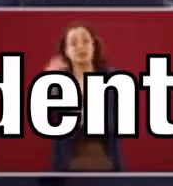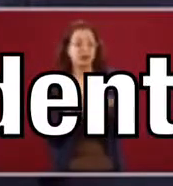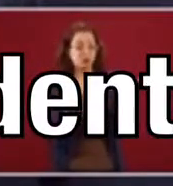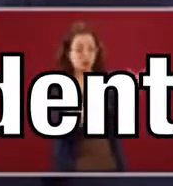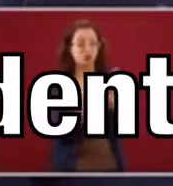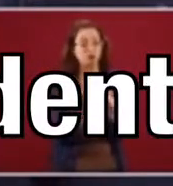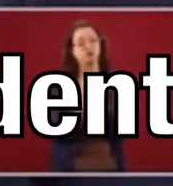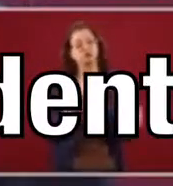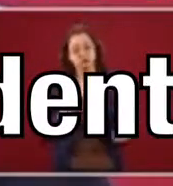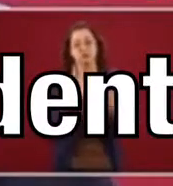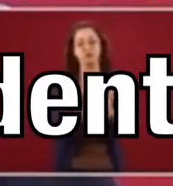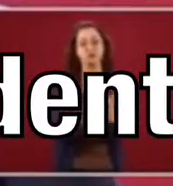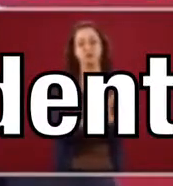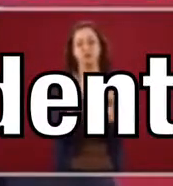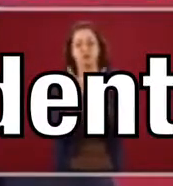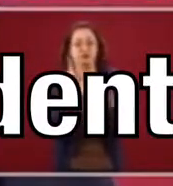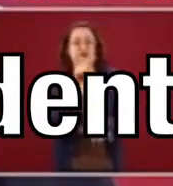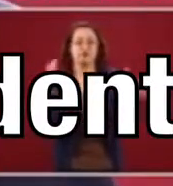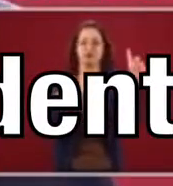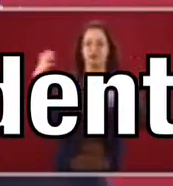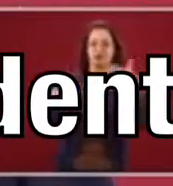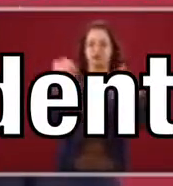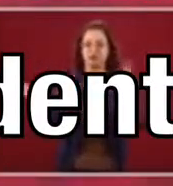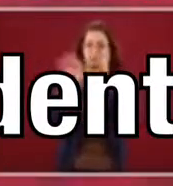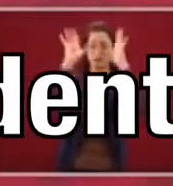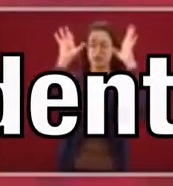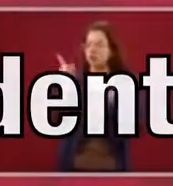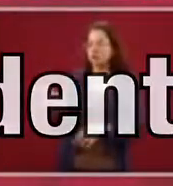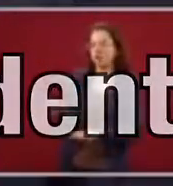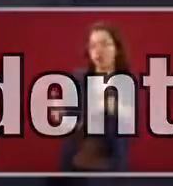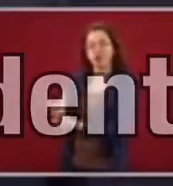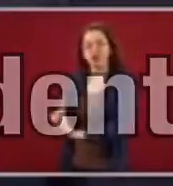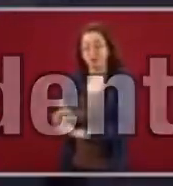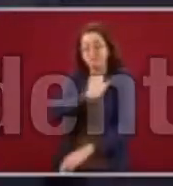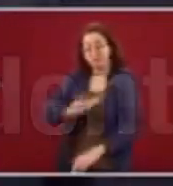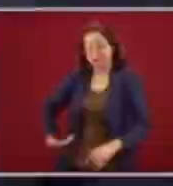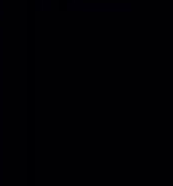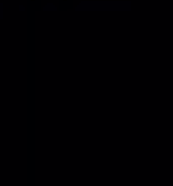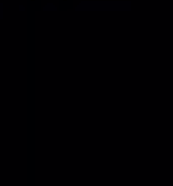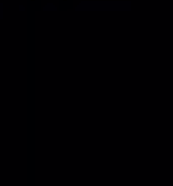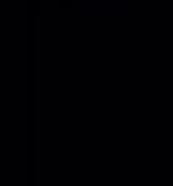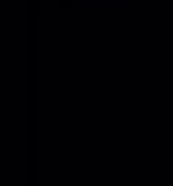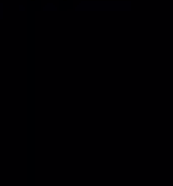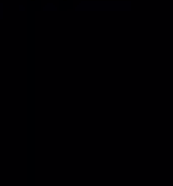hay un exabrupto, es el presidente de México, es una institución.